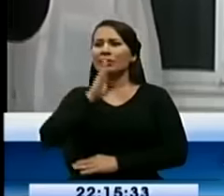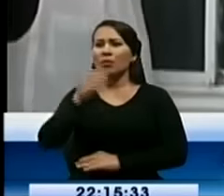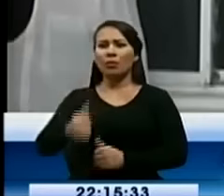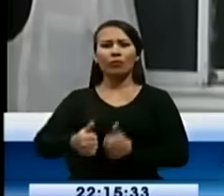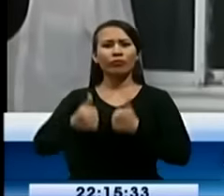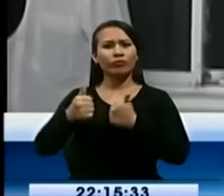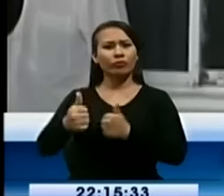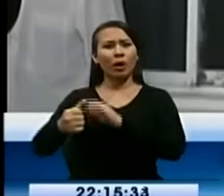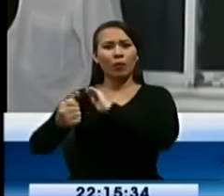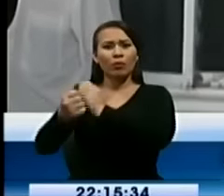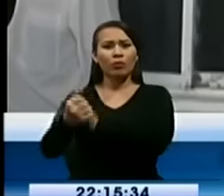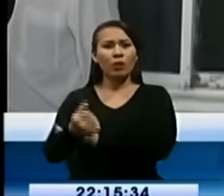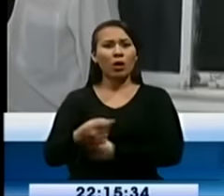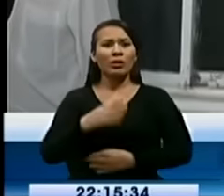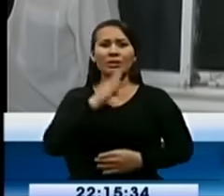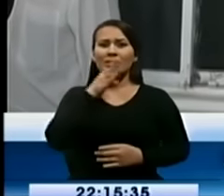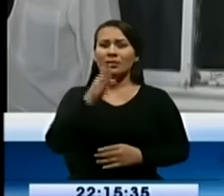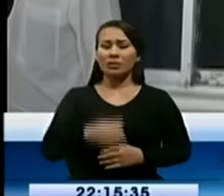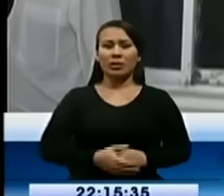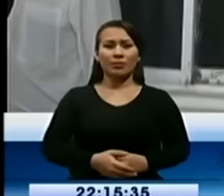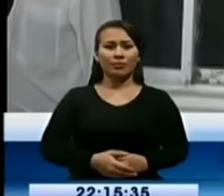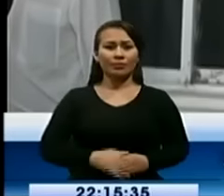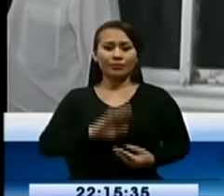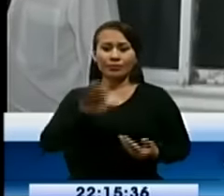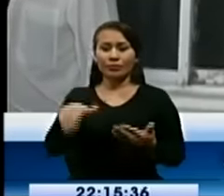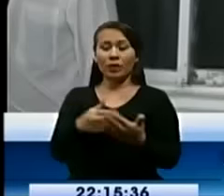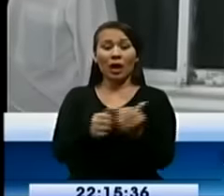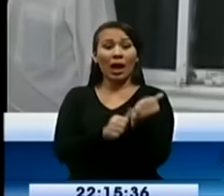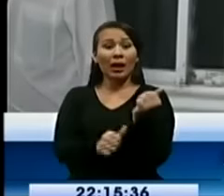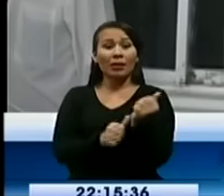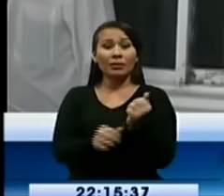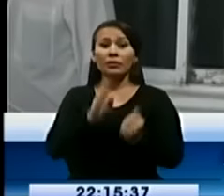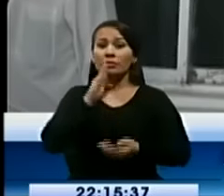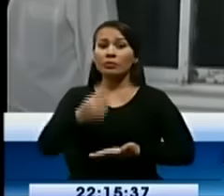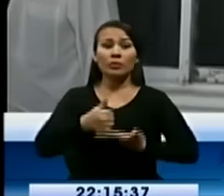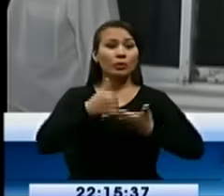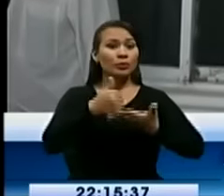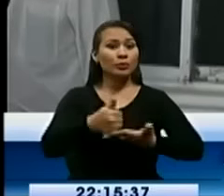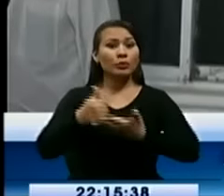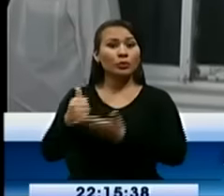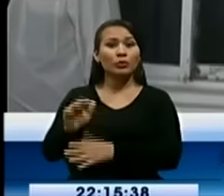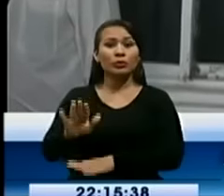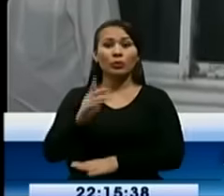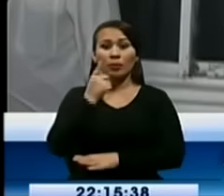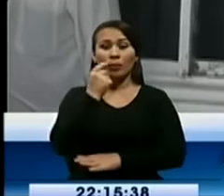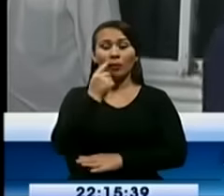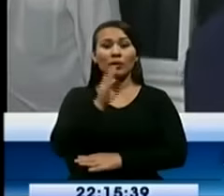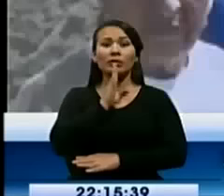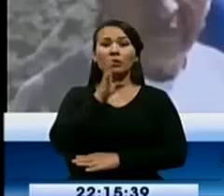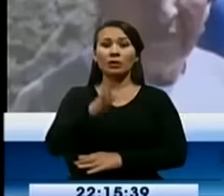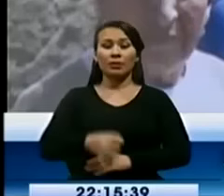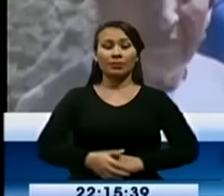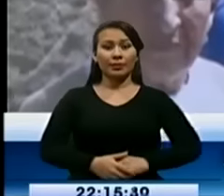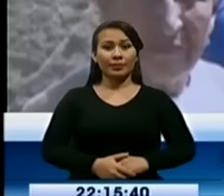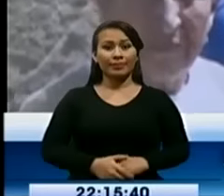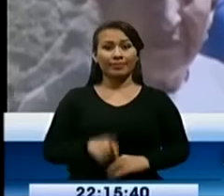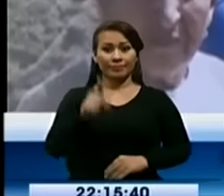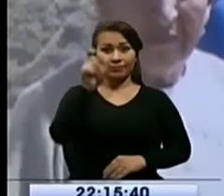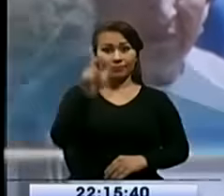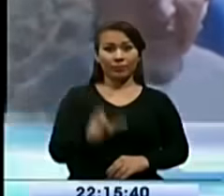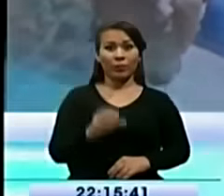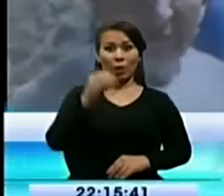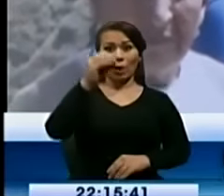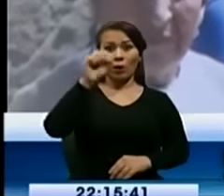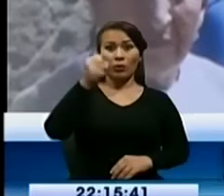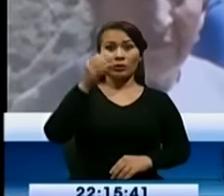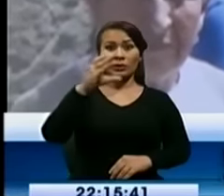Una persona con todos sus hermanos. Esos propósitos también. Óscar es el quinto